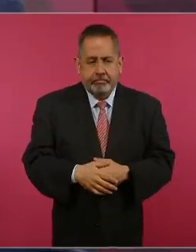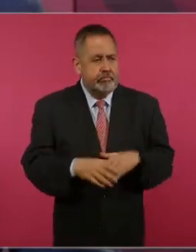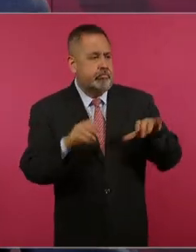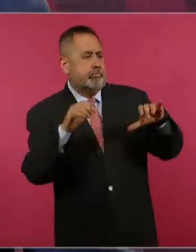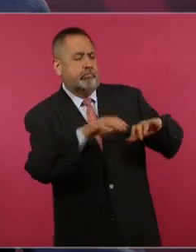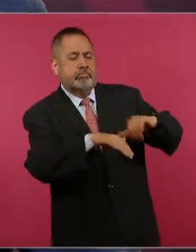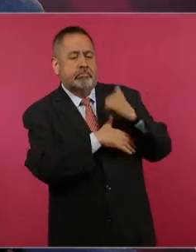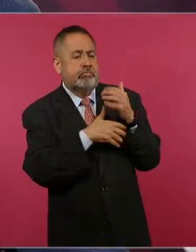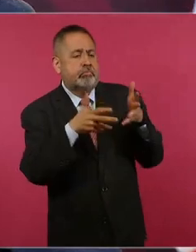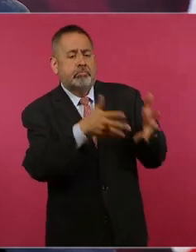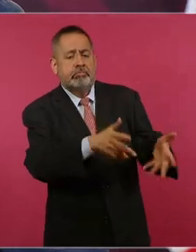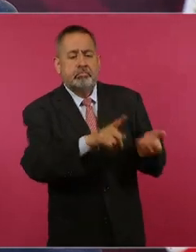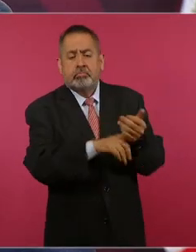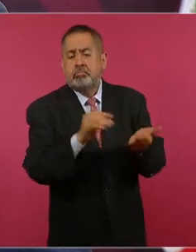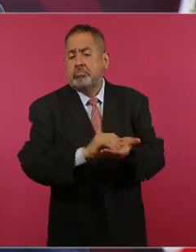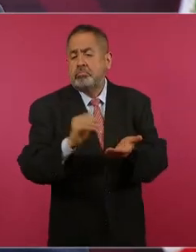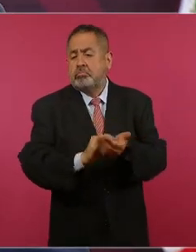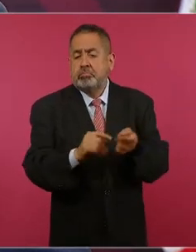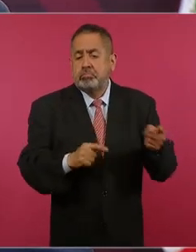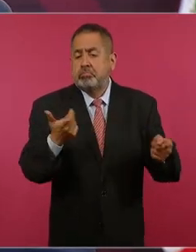fideicomisos.